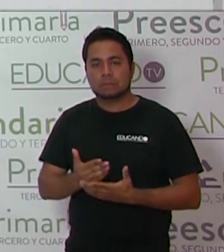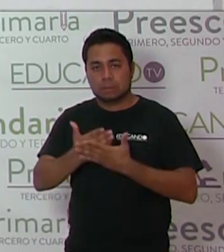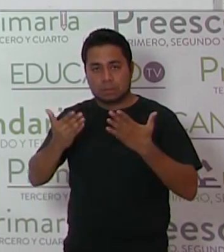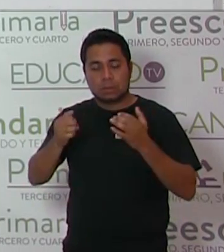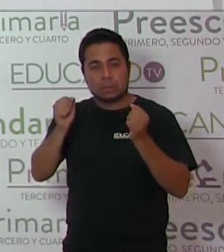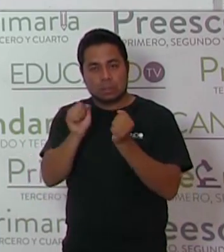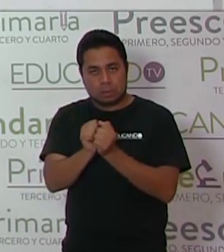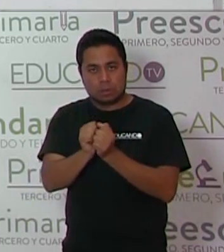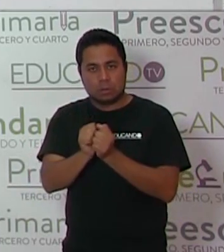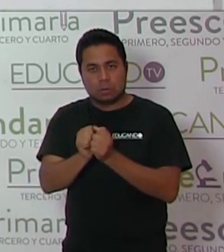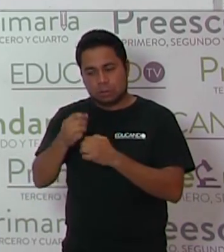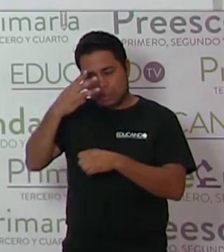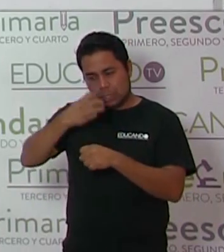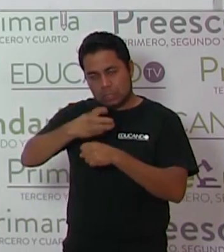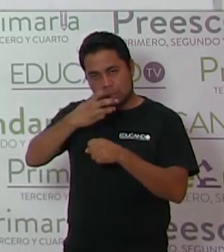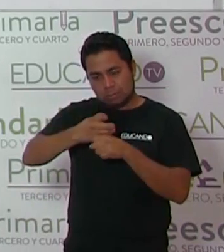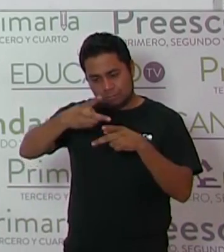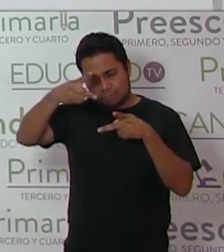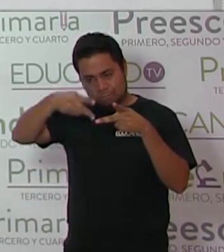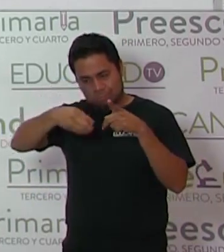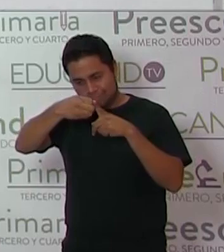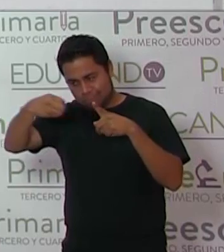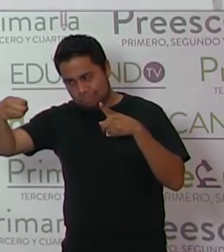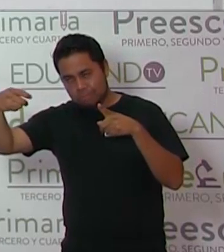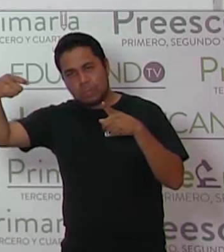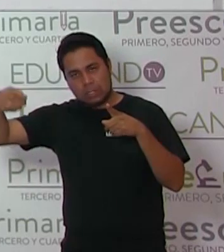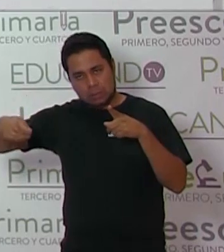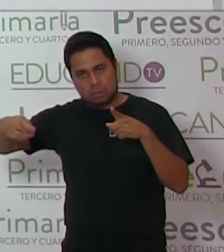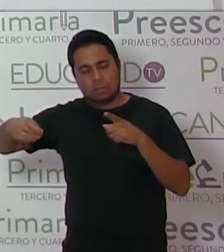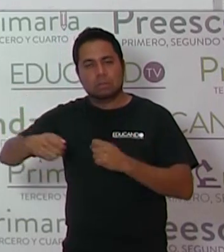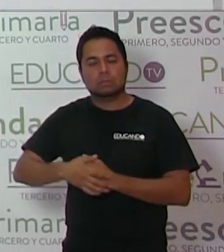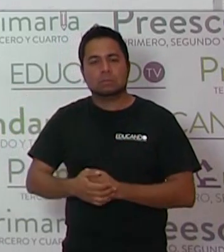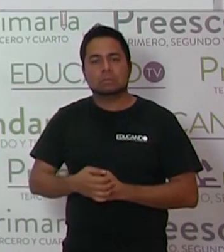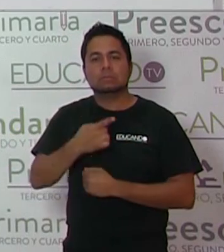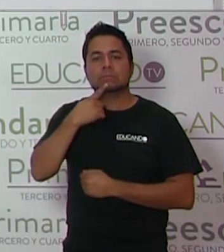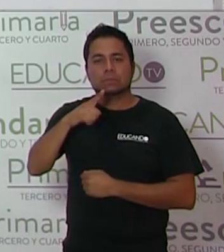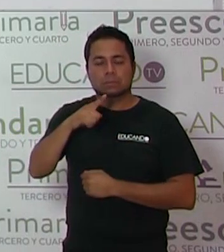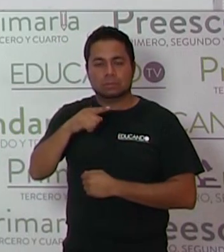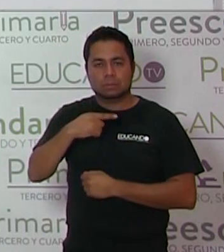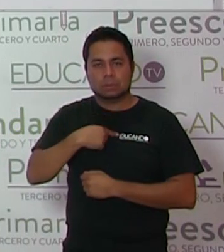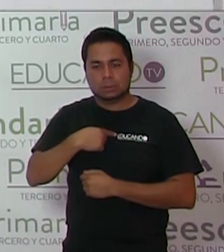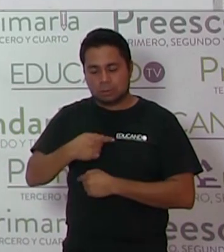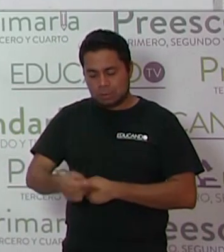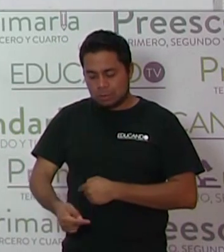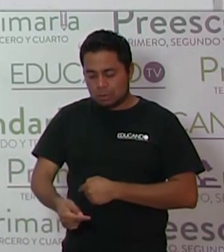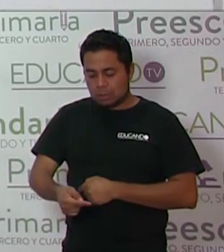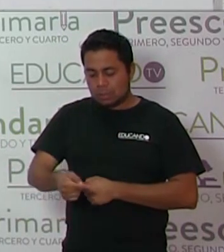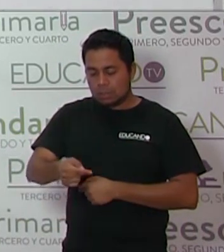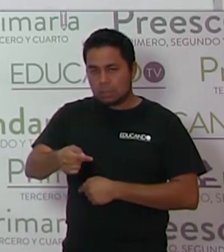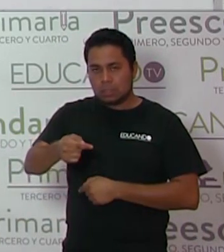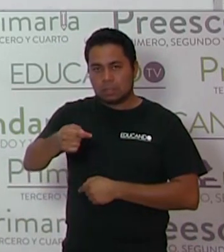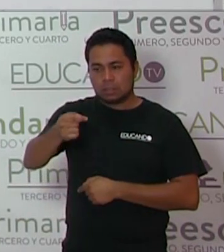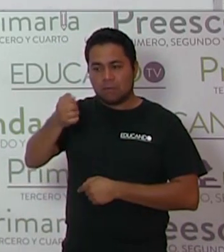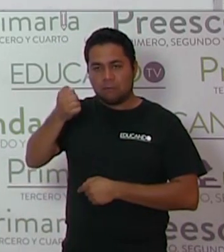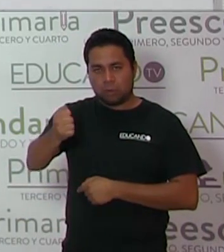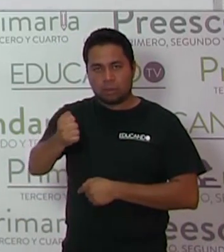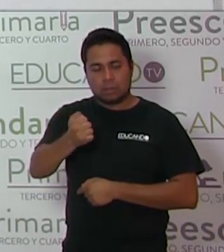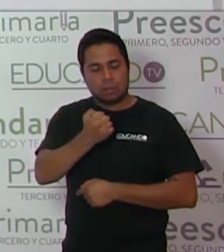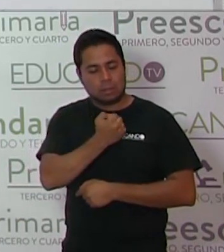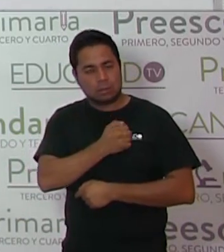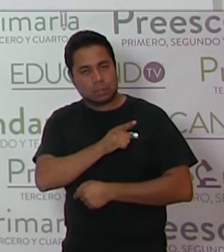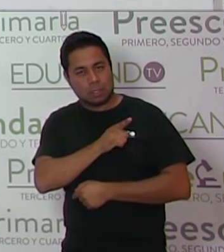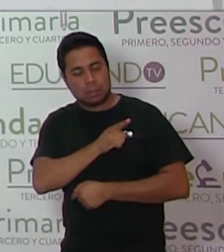Vamos con el tercer fragmento. Dice así: crecí fuerte y